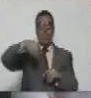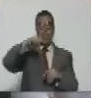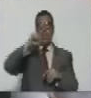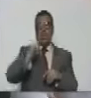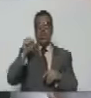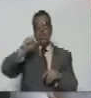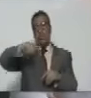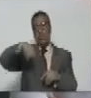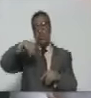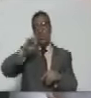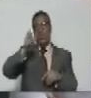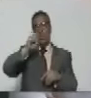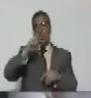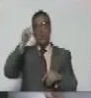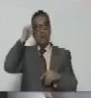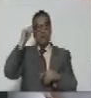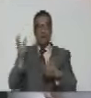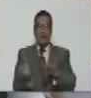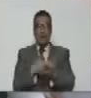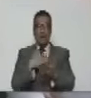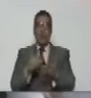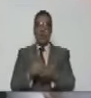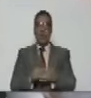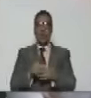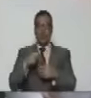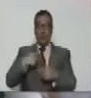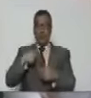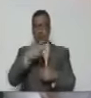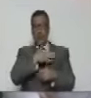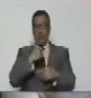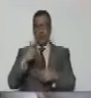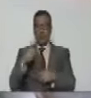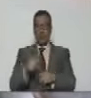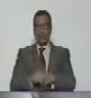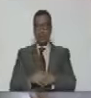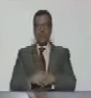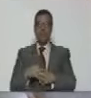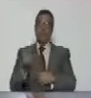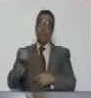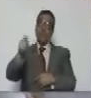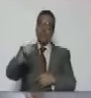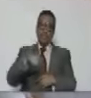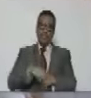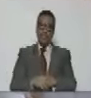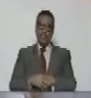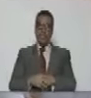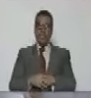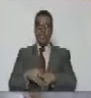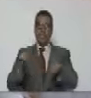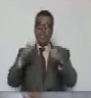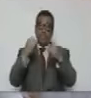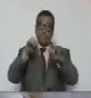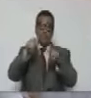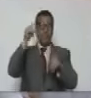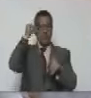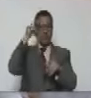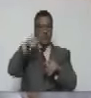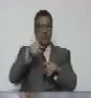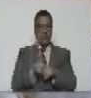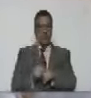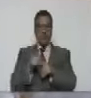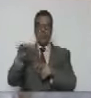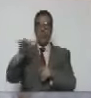Pérez con motivo del Día del Libro, yo quería sumarme a la celebración de este día